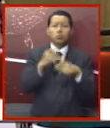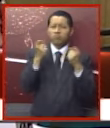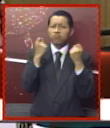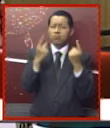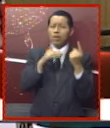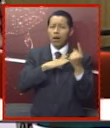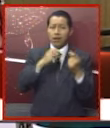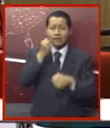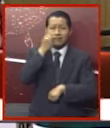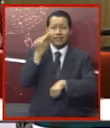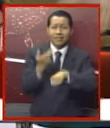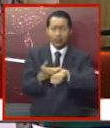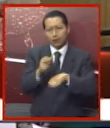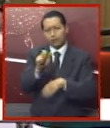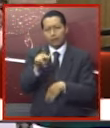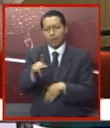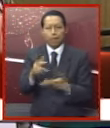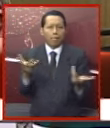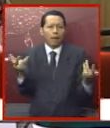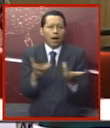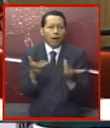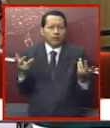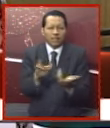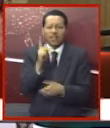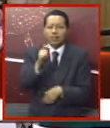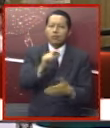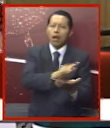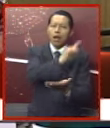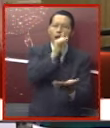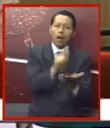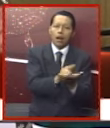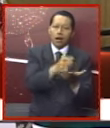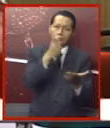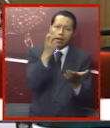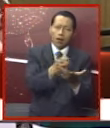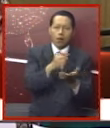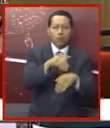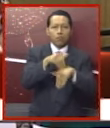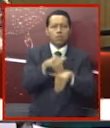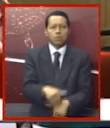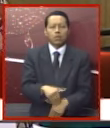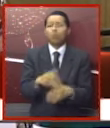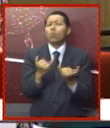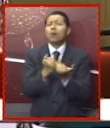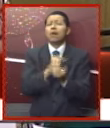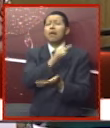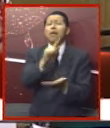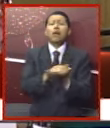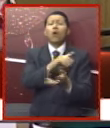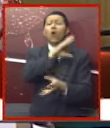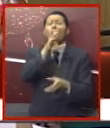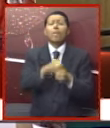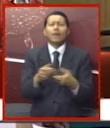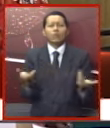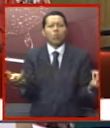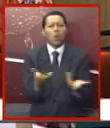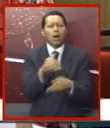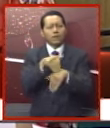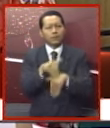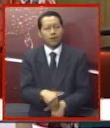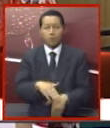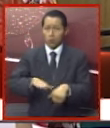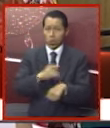Educación Pública esté haciendo es cumpliendo la ley, cumpliendo el mandato de la ley en todos los aspectos, porque